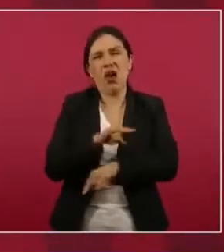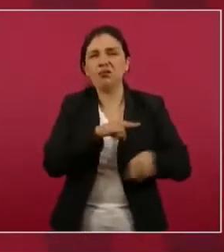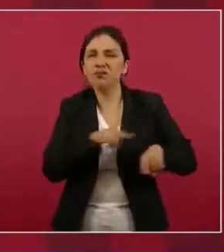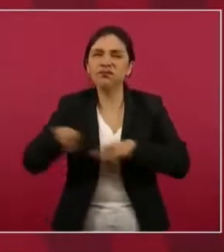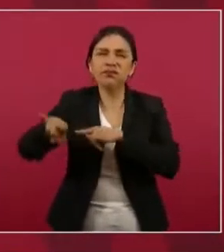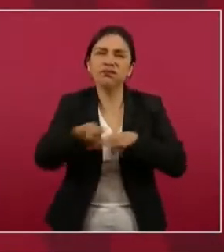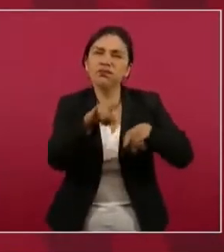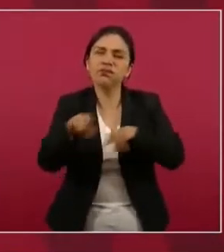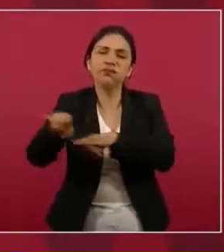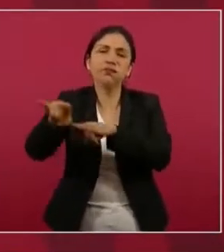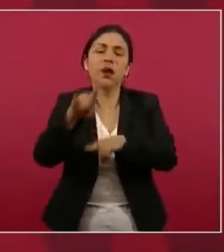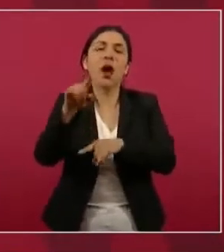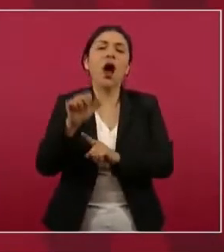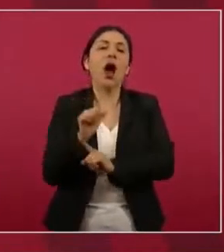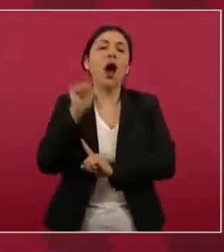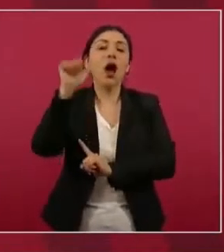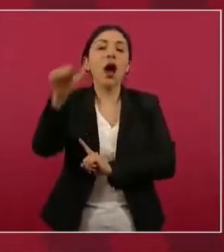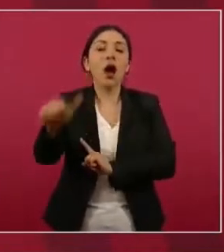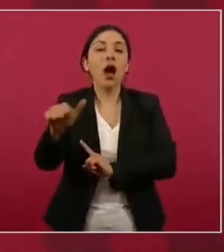a